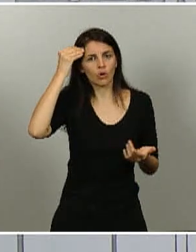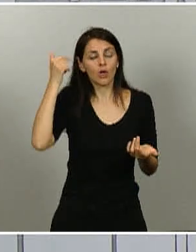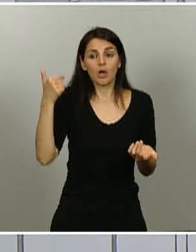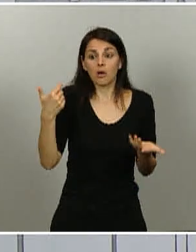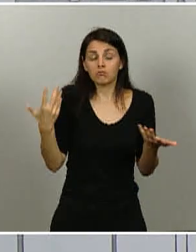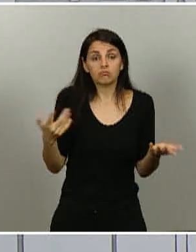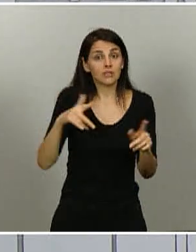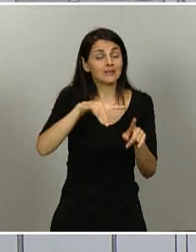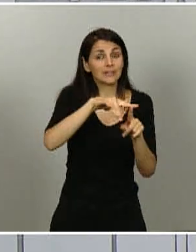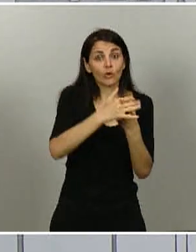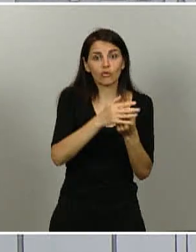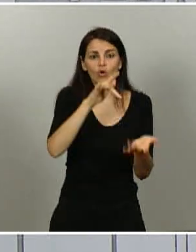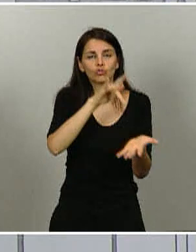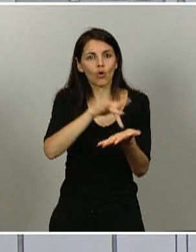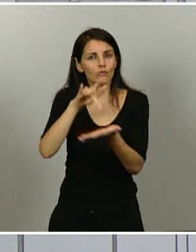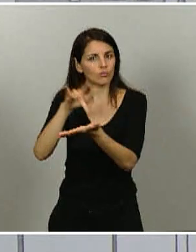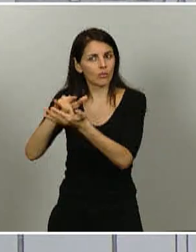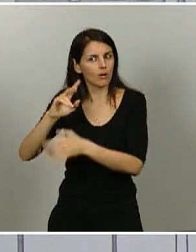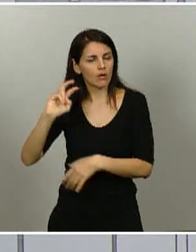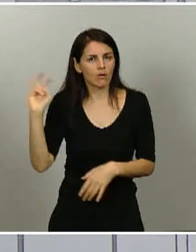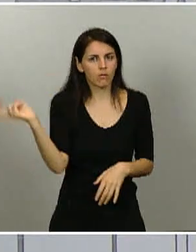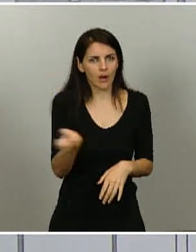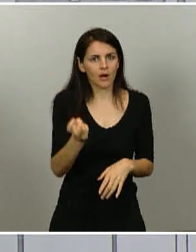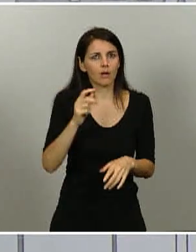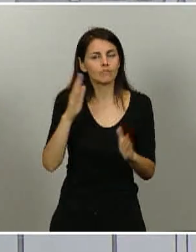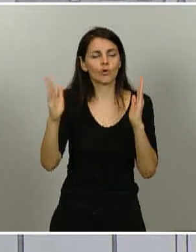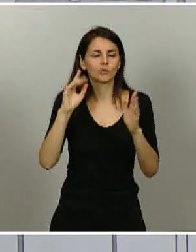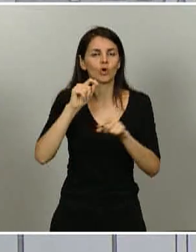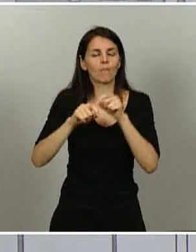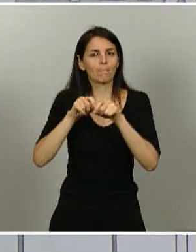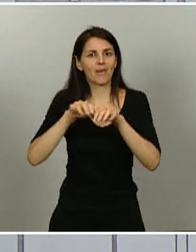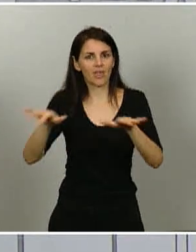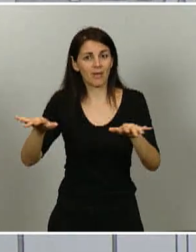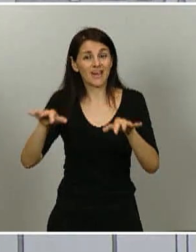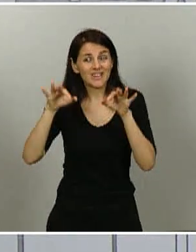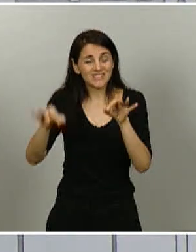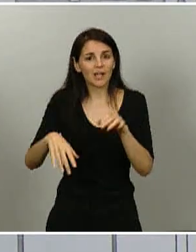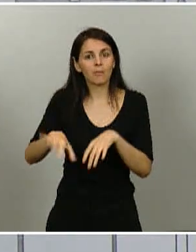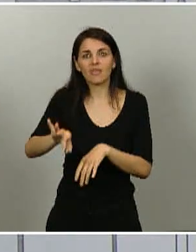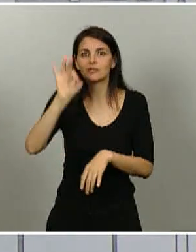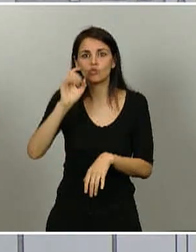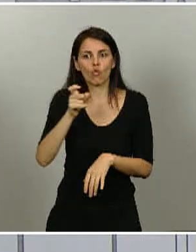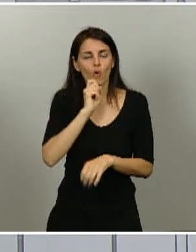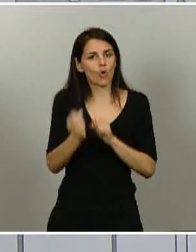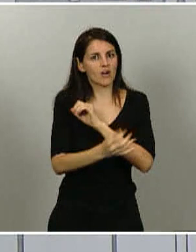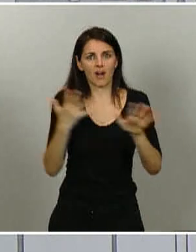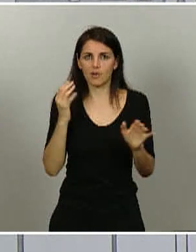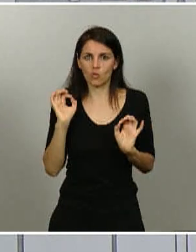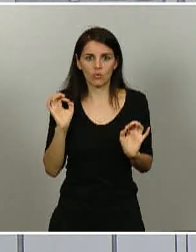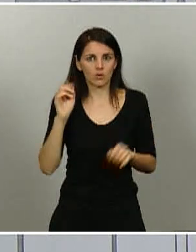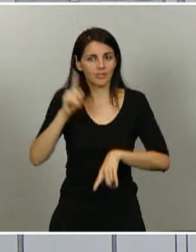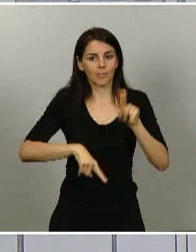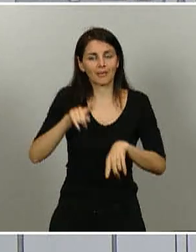que se han planteado en la pandemia han sido tomadas con la mayor celeridad posible. Realmente,